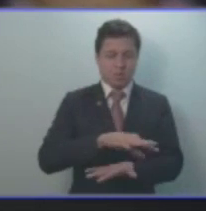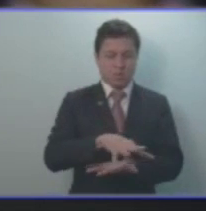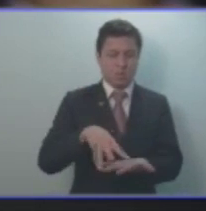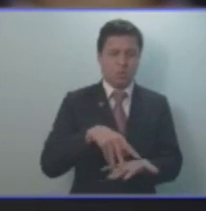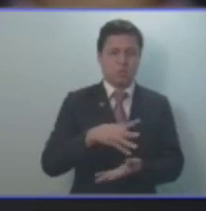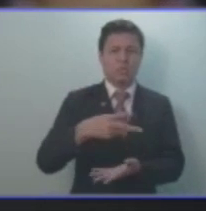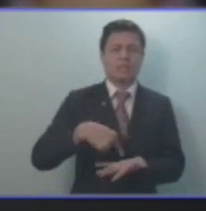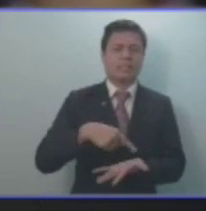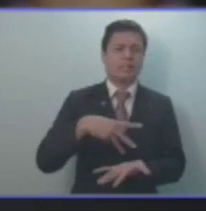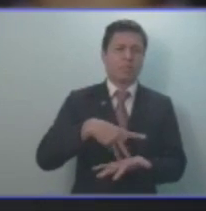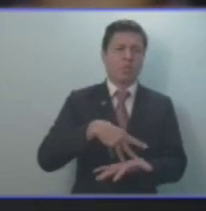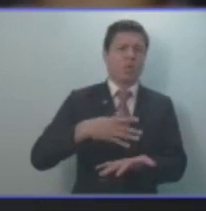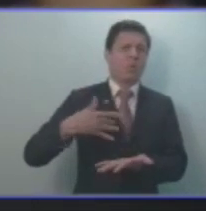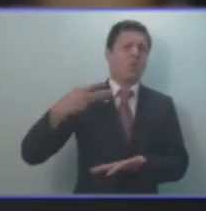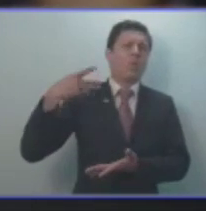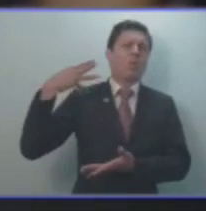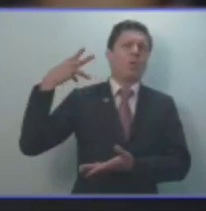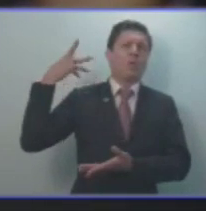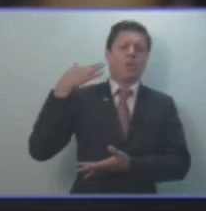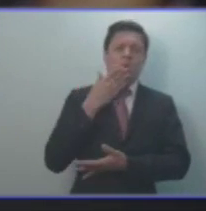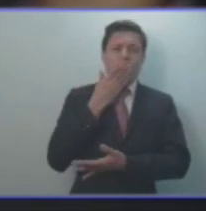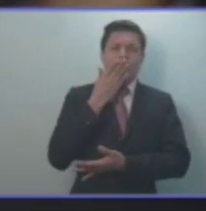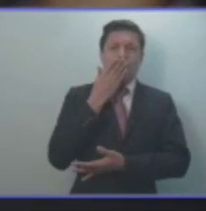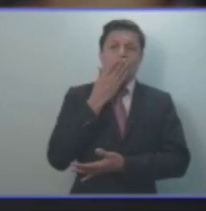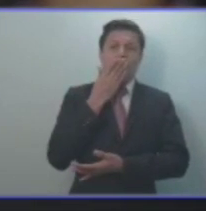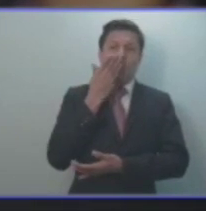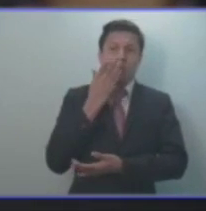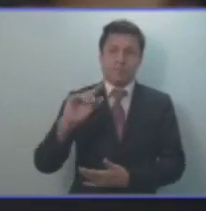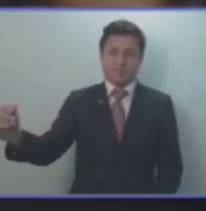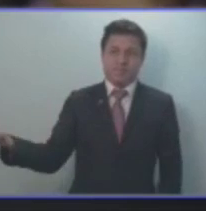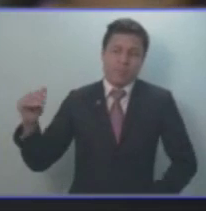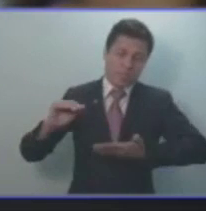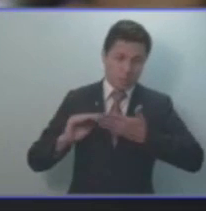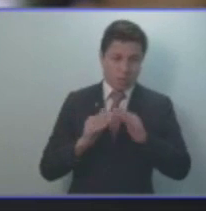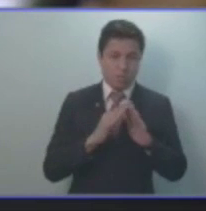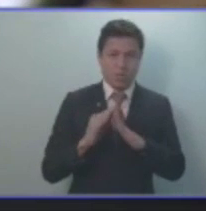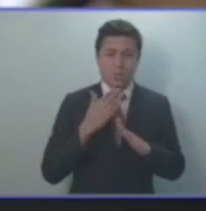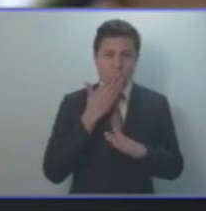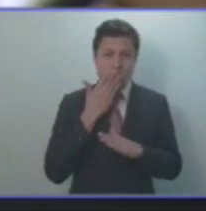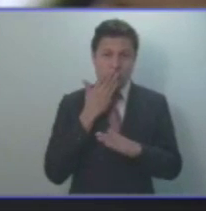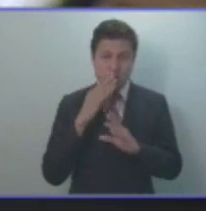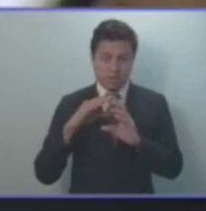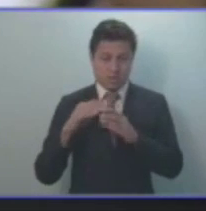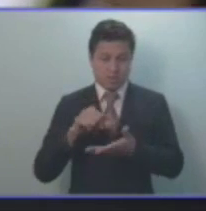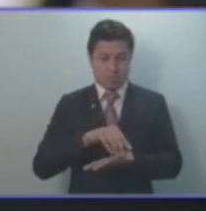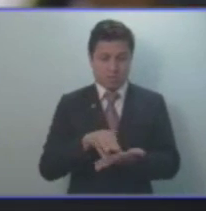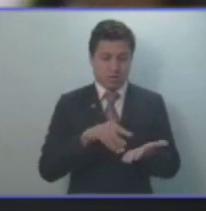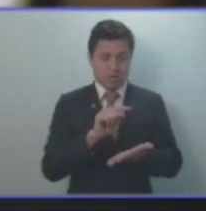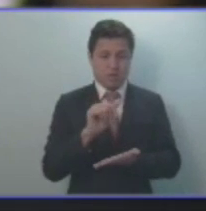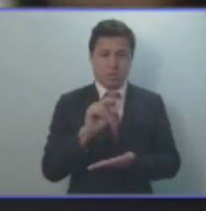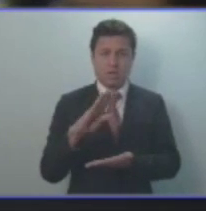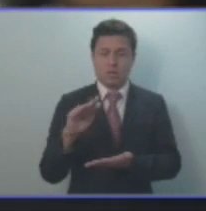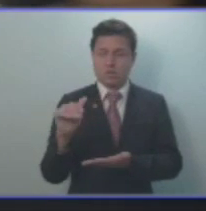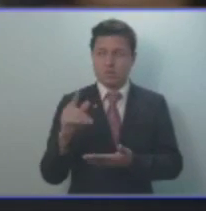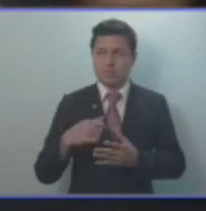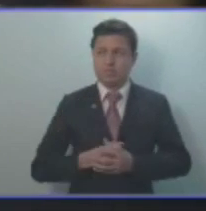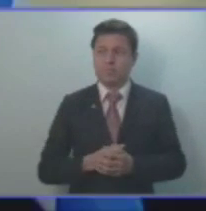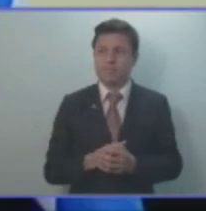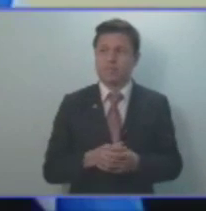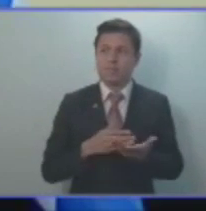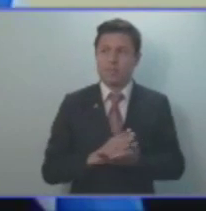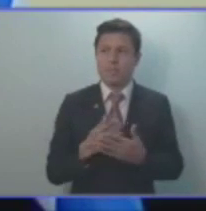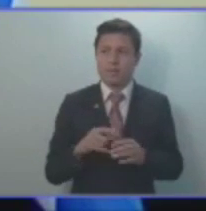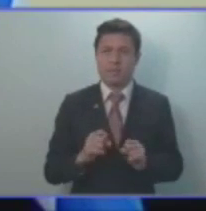ancestral. Que las comunidades indígenas de Tacuba se destacan por